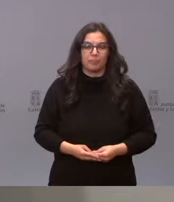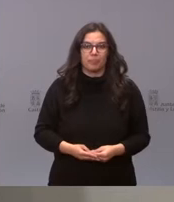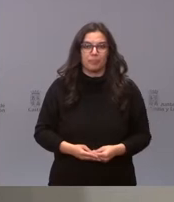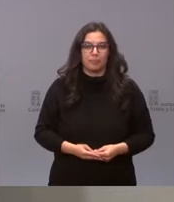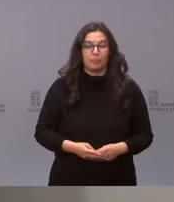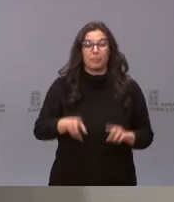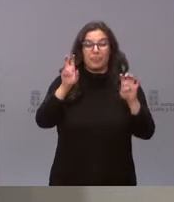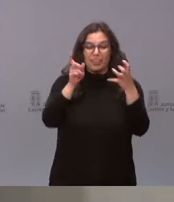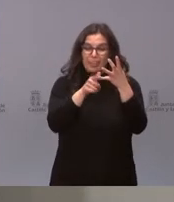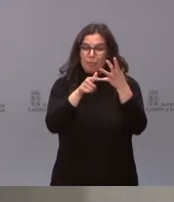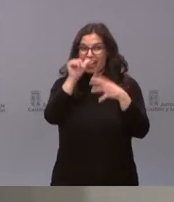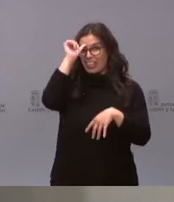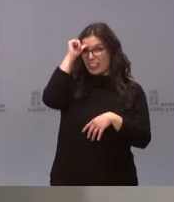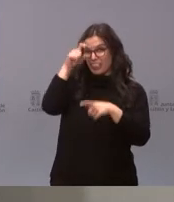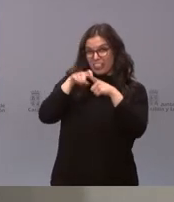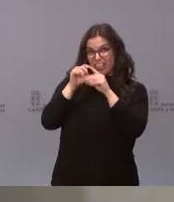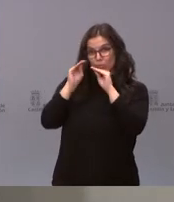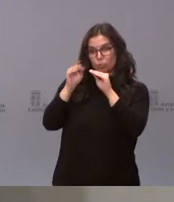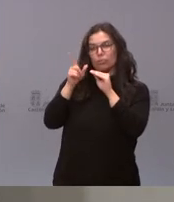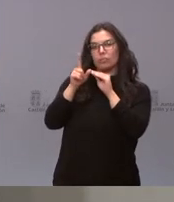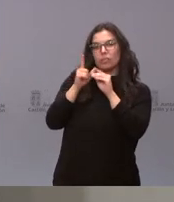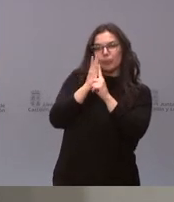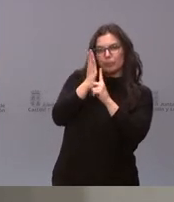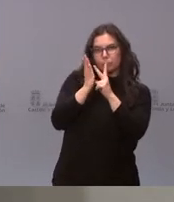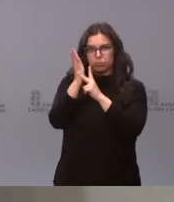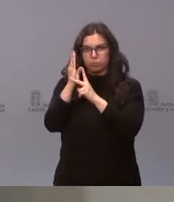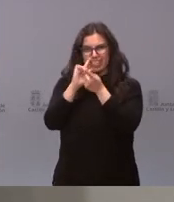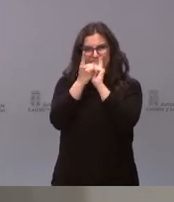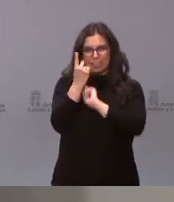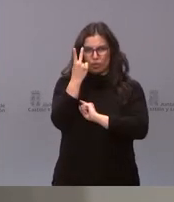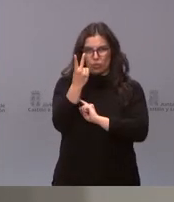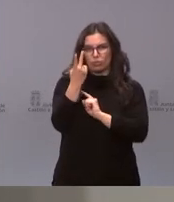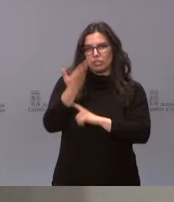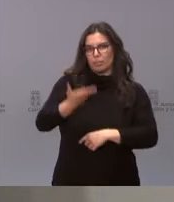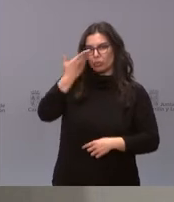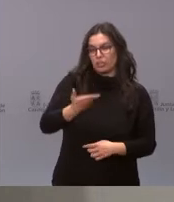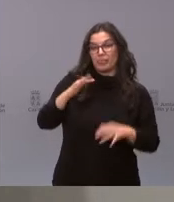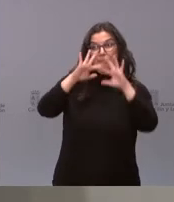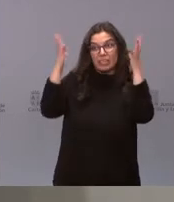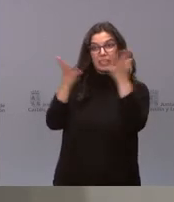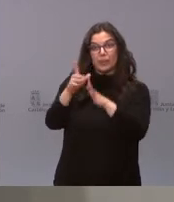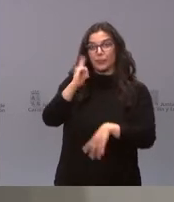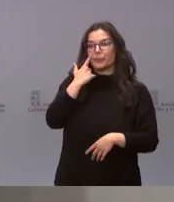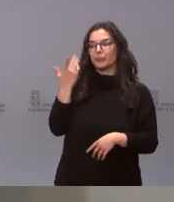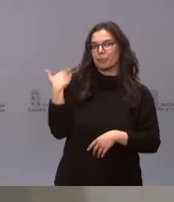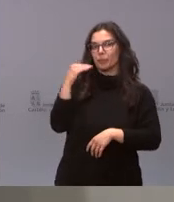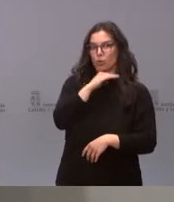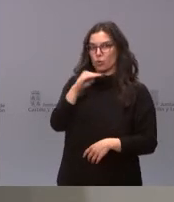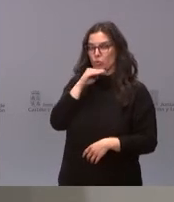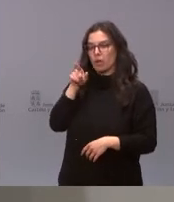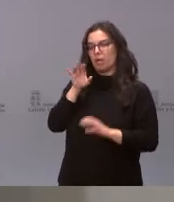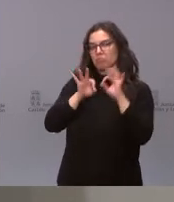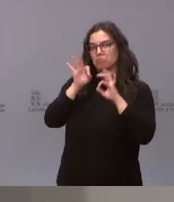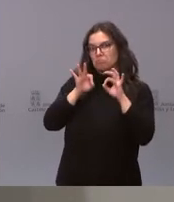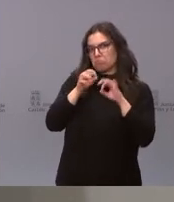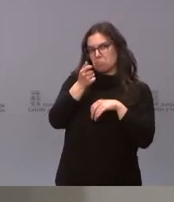cuanto a la cepa india presenta dos mutaciones que son relevantes se detectó a nivel internacional en octubre se ha mantenido en porcentajes